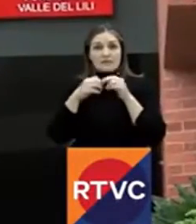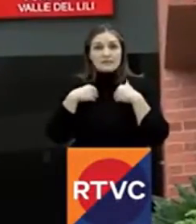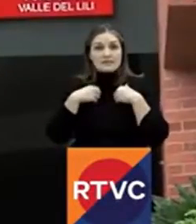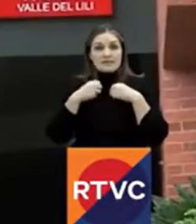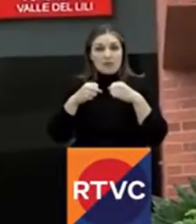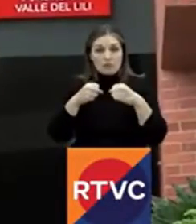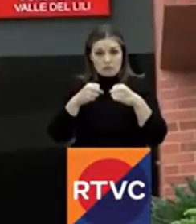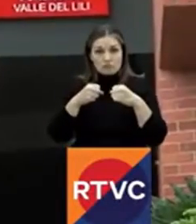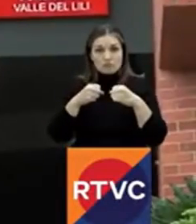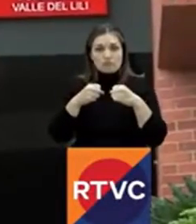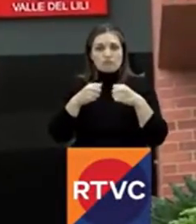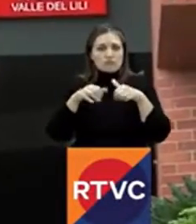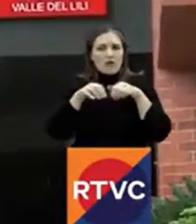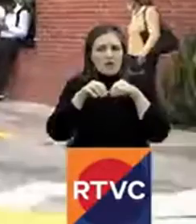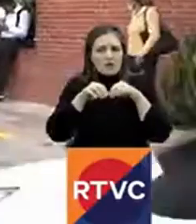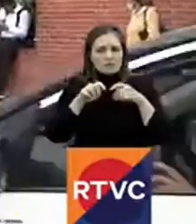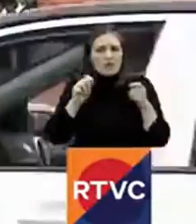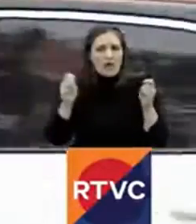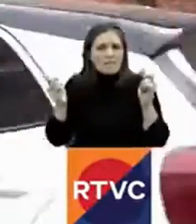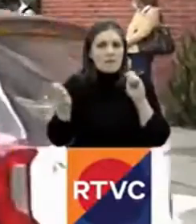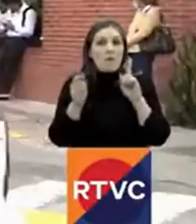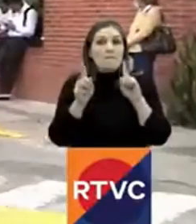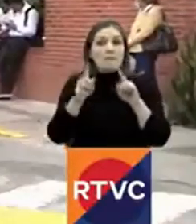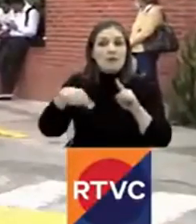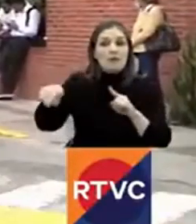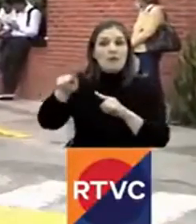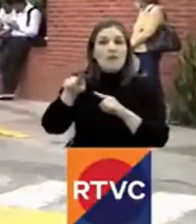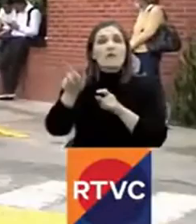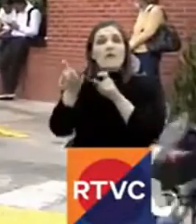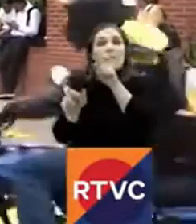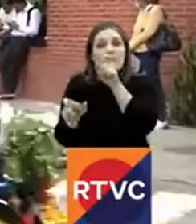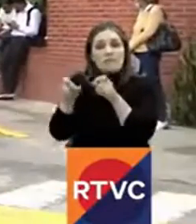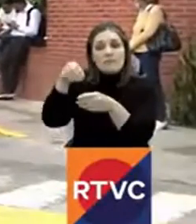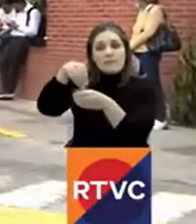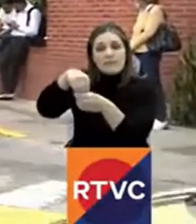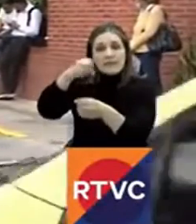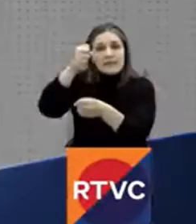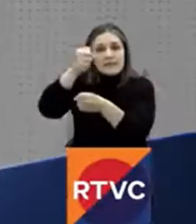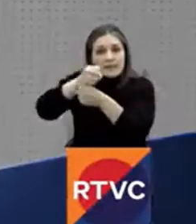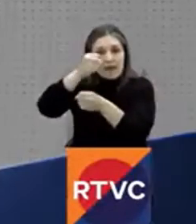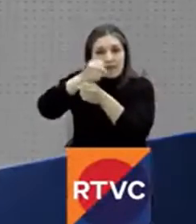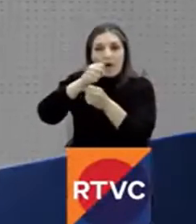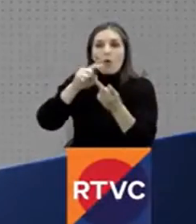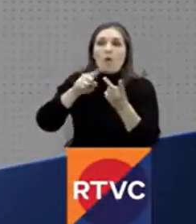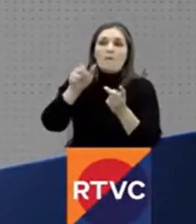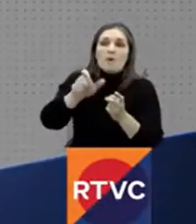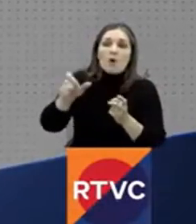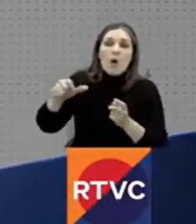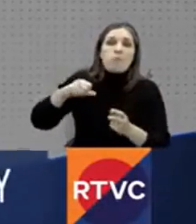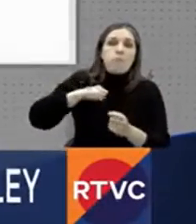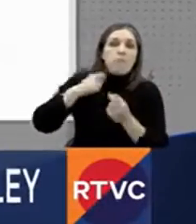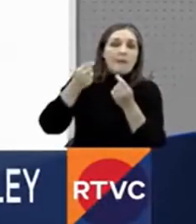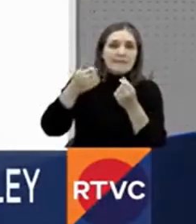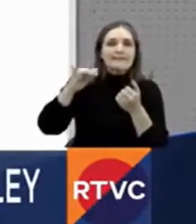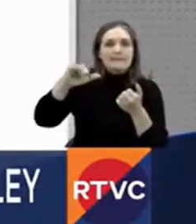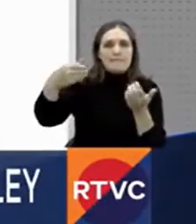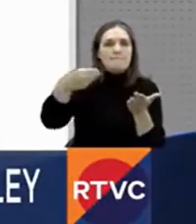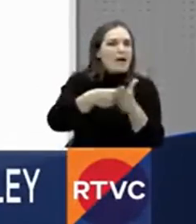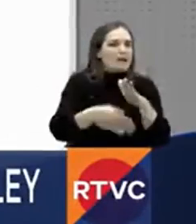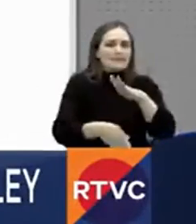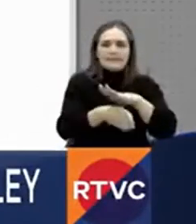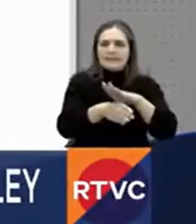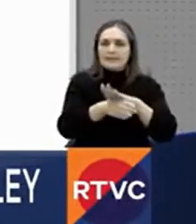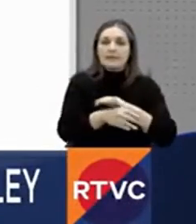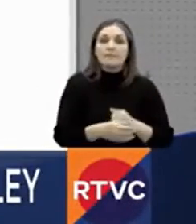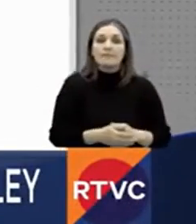siendo obligatorios para todos los trabajadores, empleadores, pensionados y rentistas de capital. El parágrafo 1 del artículo